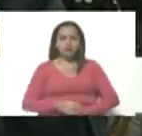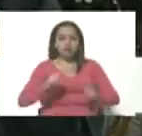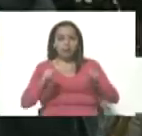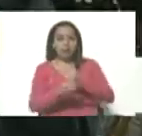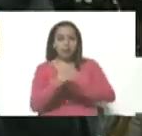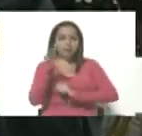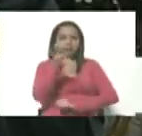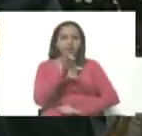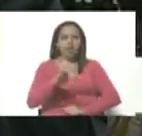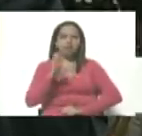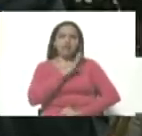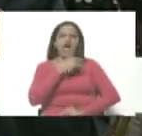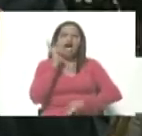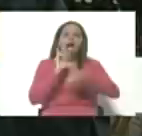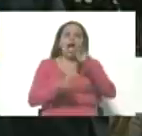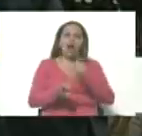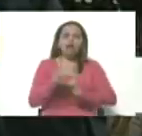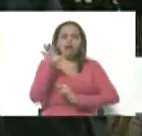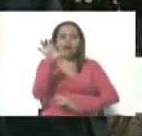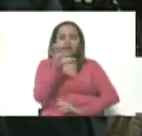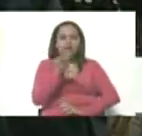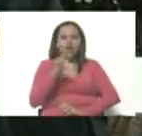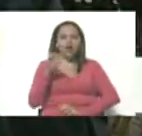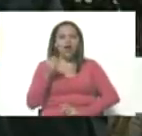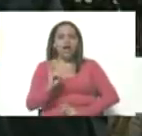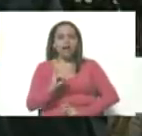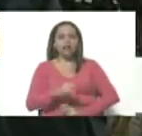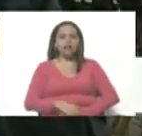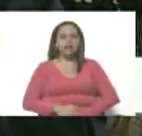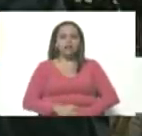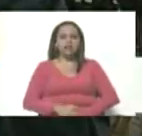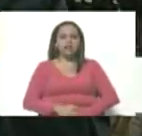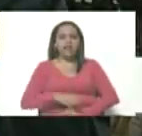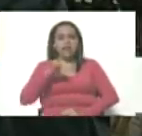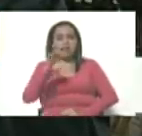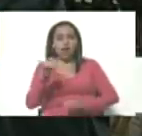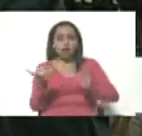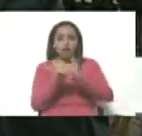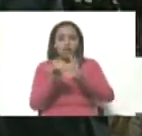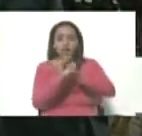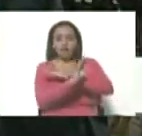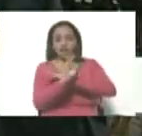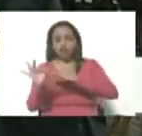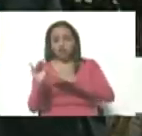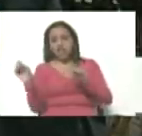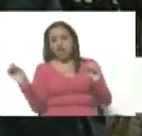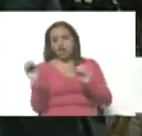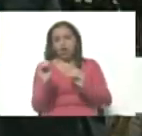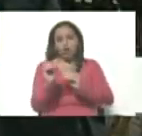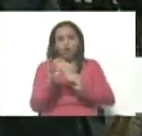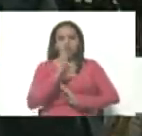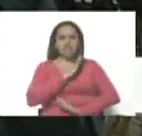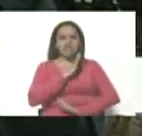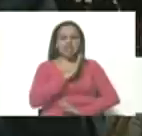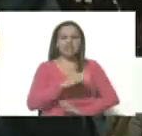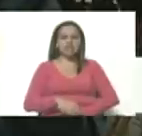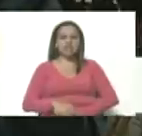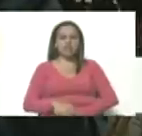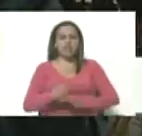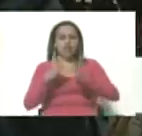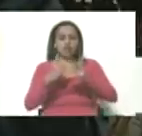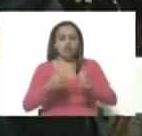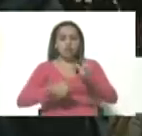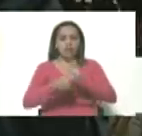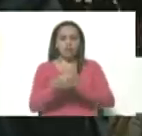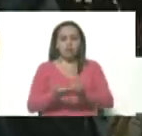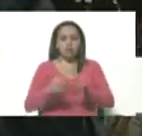estado. Tenemos algunos estados que por su condición de ser estados fronteras o por su condición de tener el mayor número de casos,